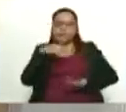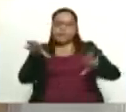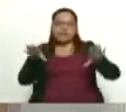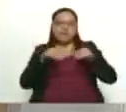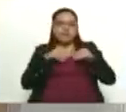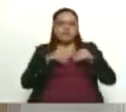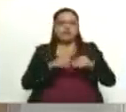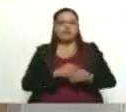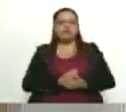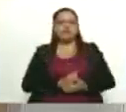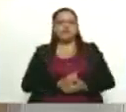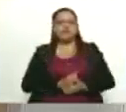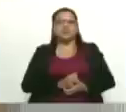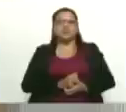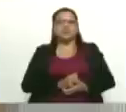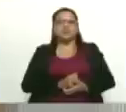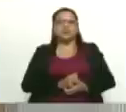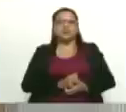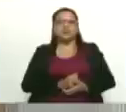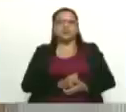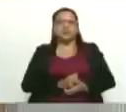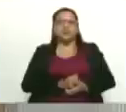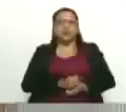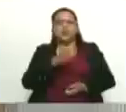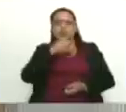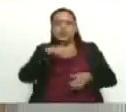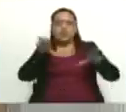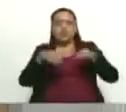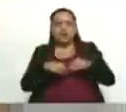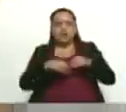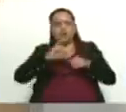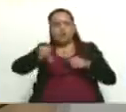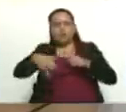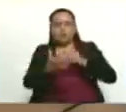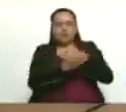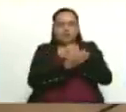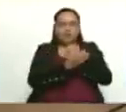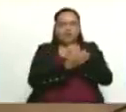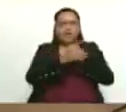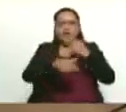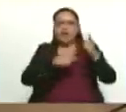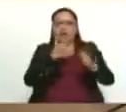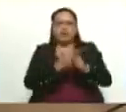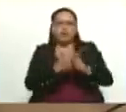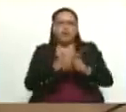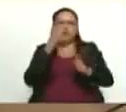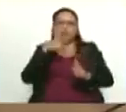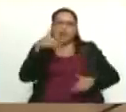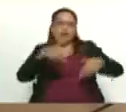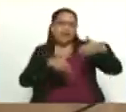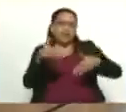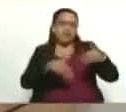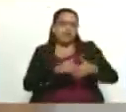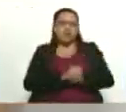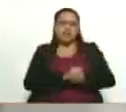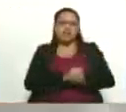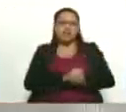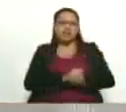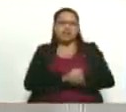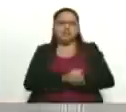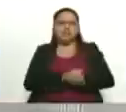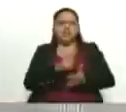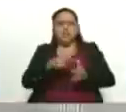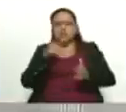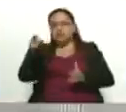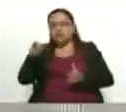reconocían, ya, no reconocíamos a Guaidó, entonces no hacíamos elecciones, no convocábamos elecciones, ellos iban a reconocer